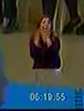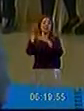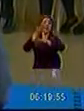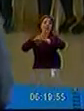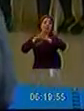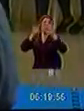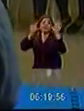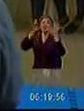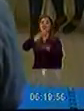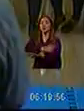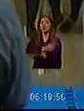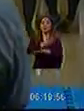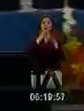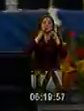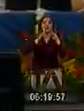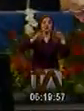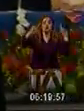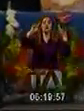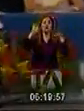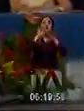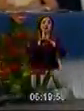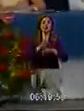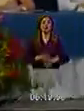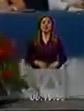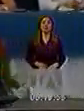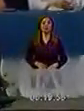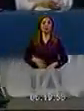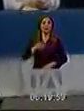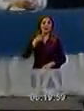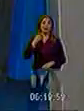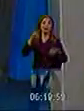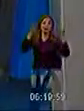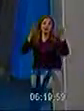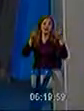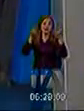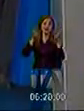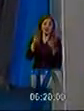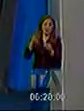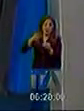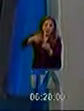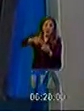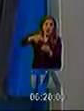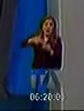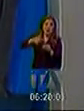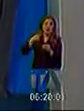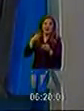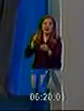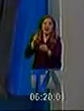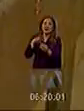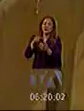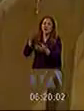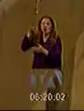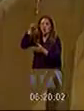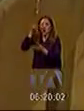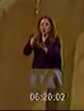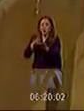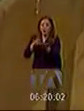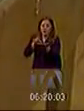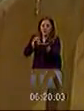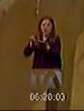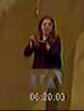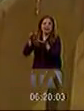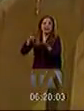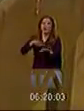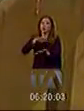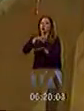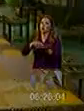hace 7 días en cadena nacional. El primer mandatario recalcó que la eliminación del subsidio a la gasolina súper y la revisión que se hará al subsidio del diésel para